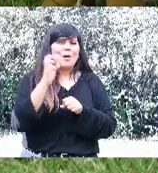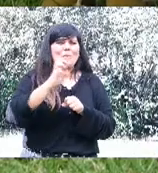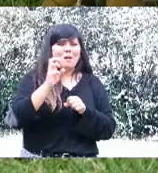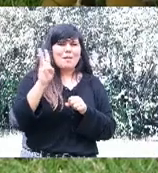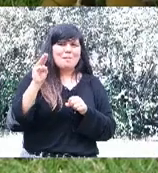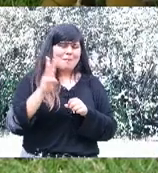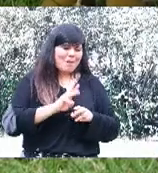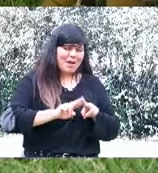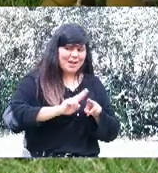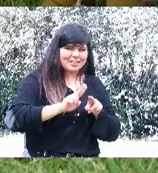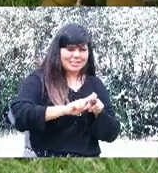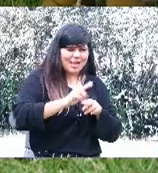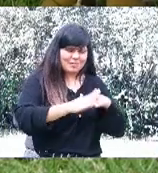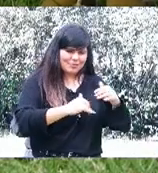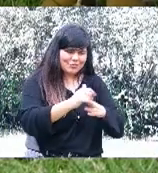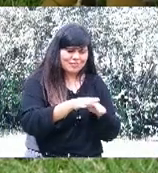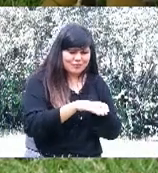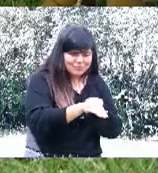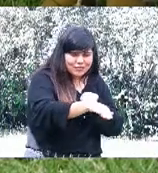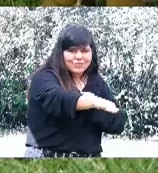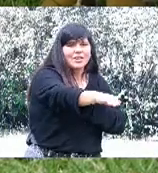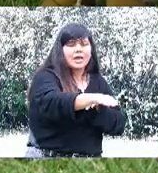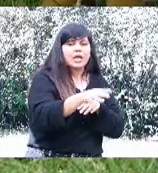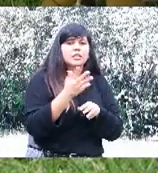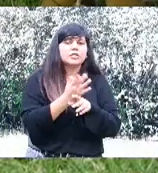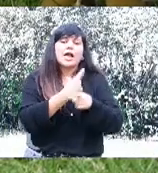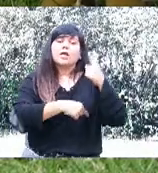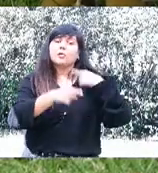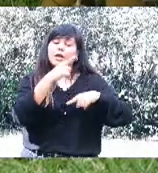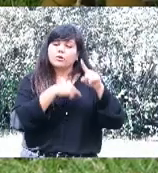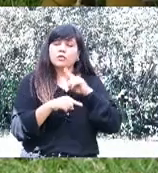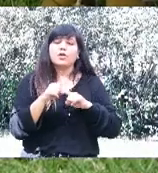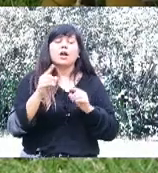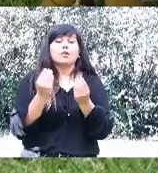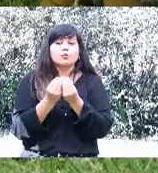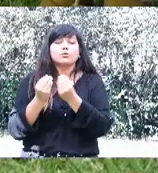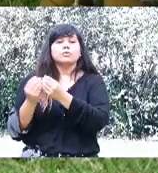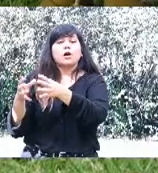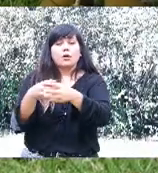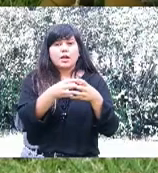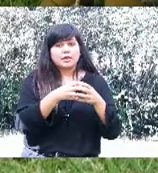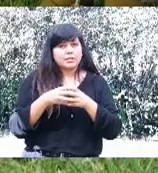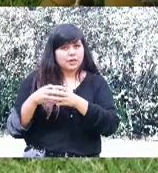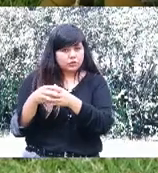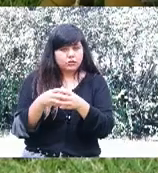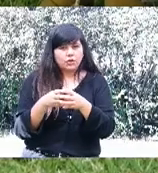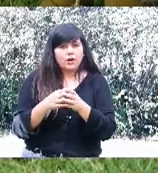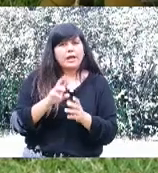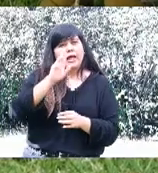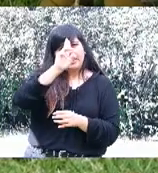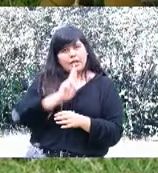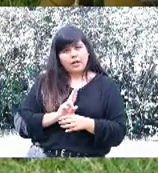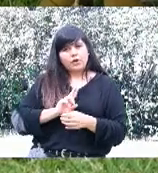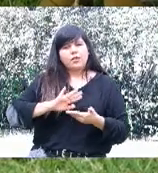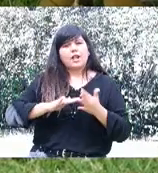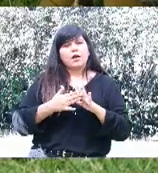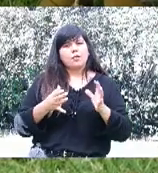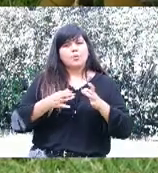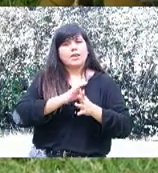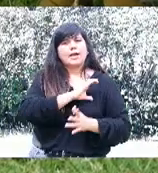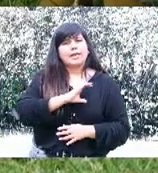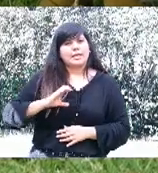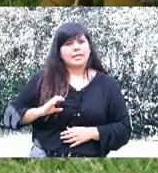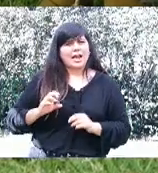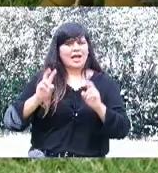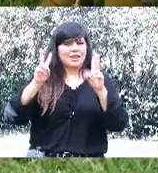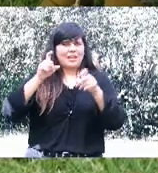breas no Entonces tenemos esa historia no y donde mucha organización como se señalaba desde el rol de la comunidad cristiana sobre todo en el tiempo